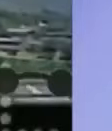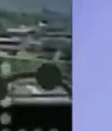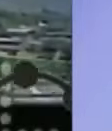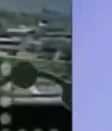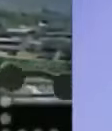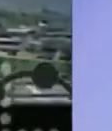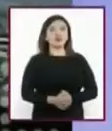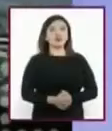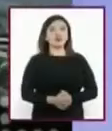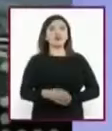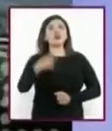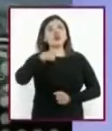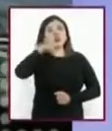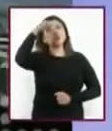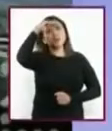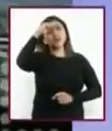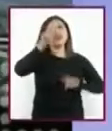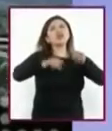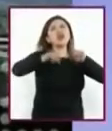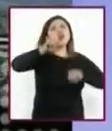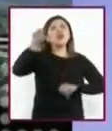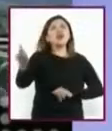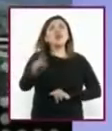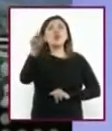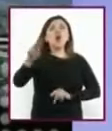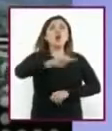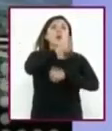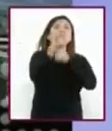Yo digo que depende de los países y los pueblos, ¿no?